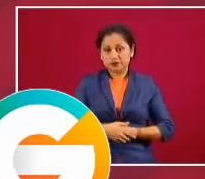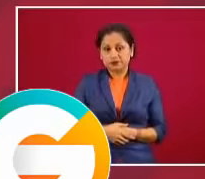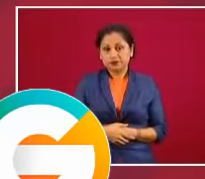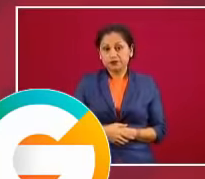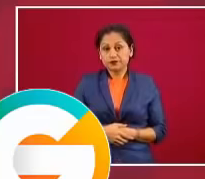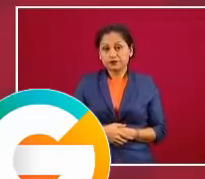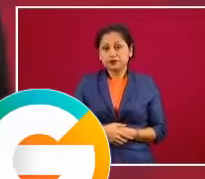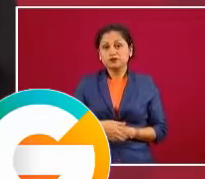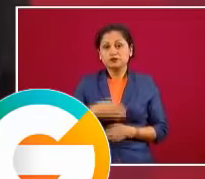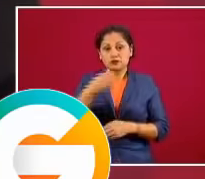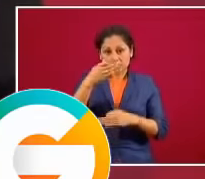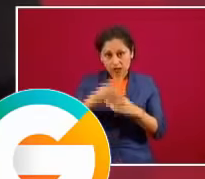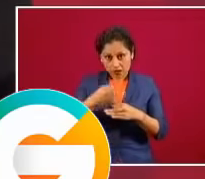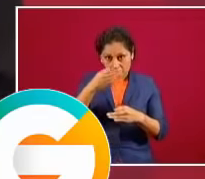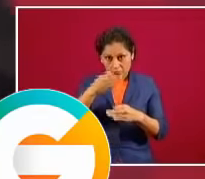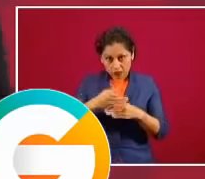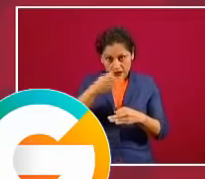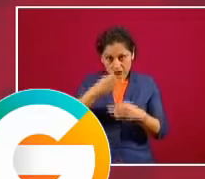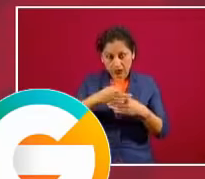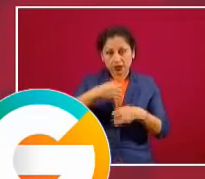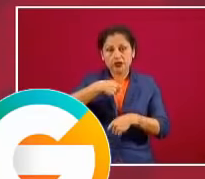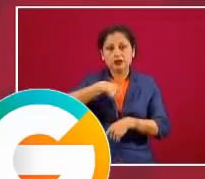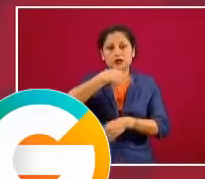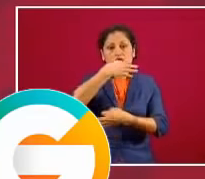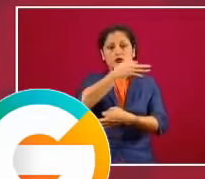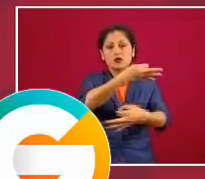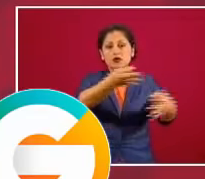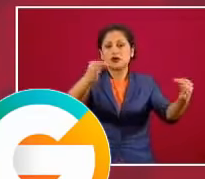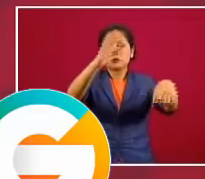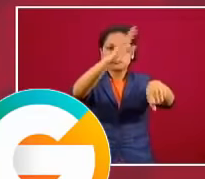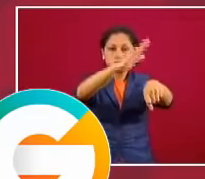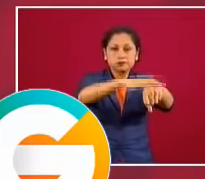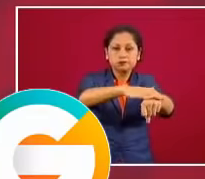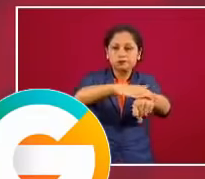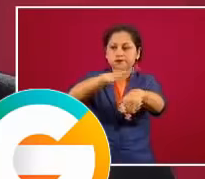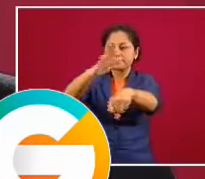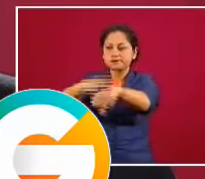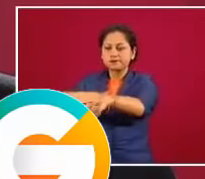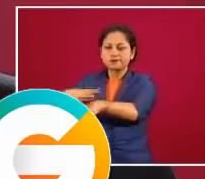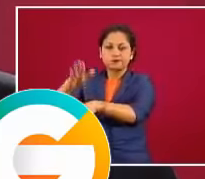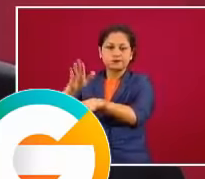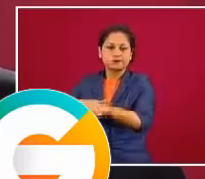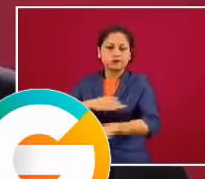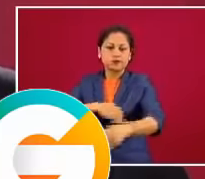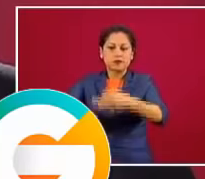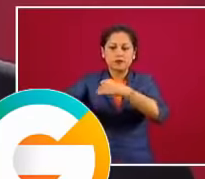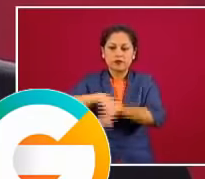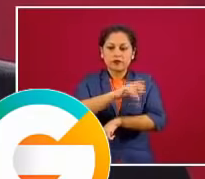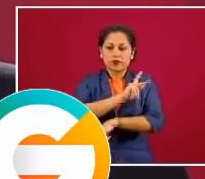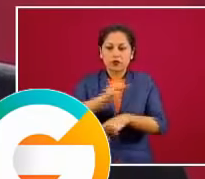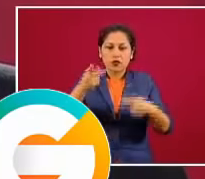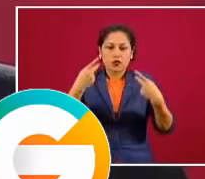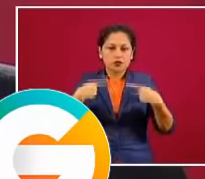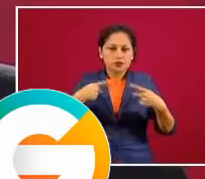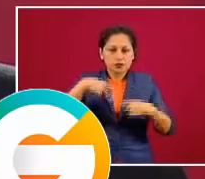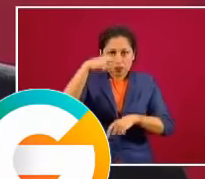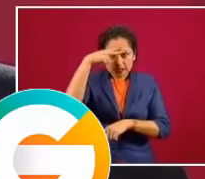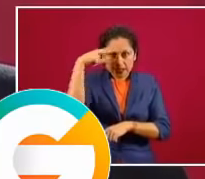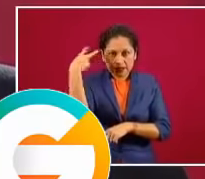hago este llamado a todo el pueblo a que nos sigan apoyando.